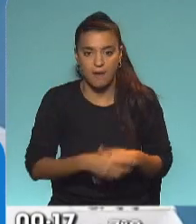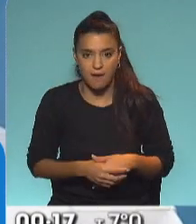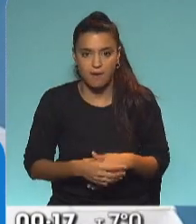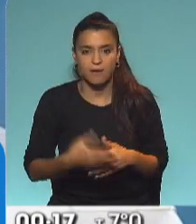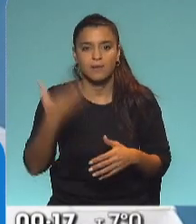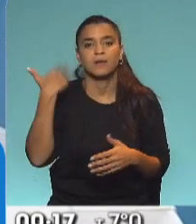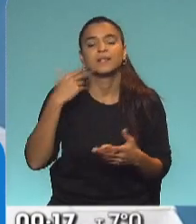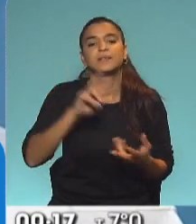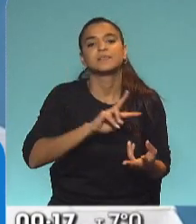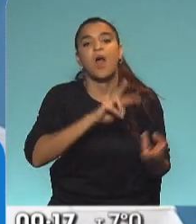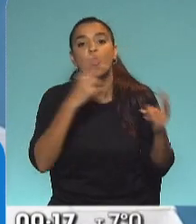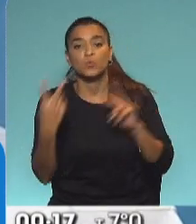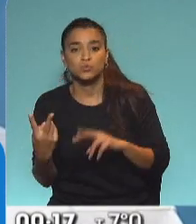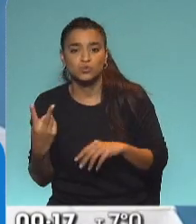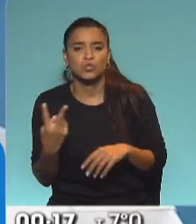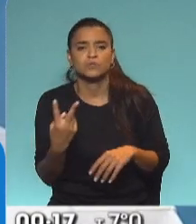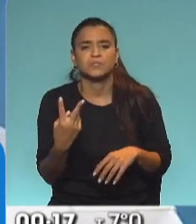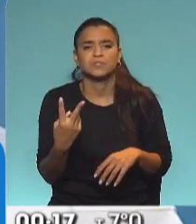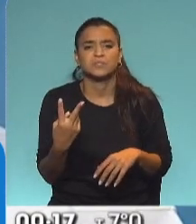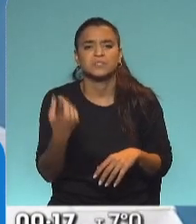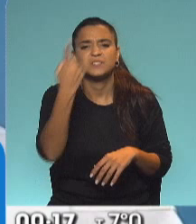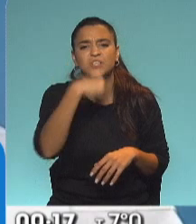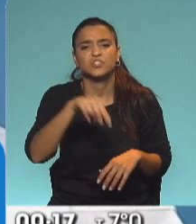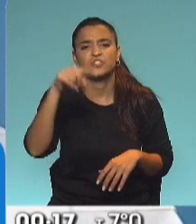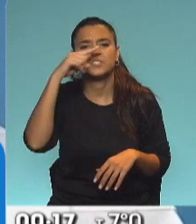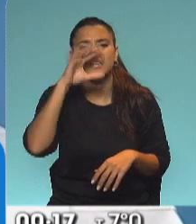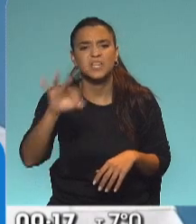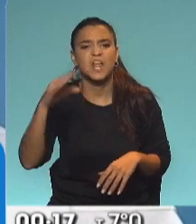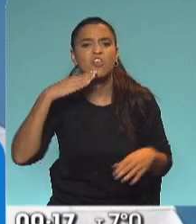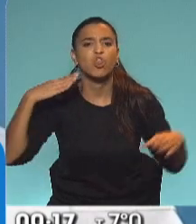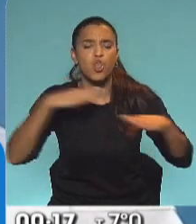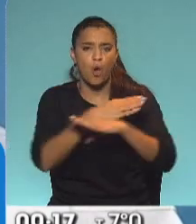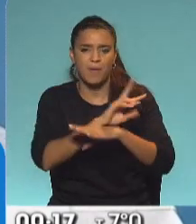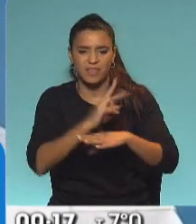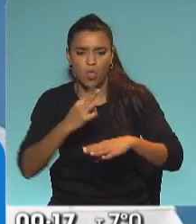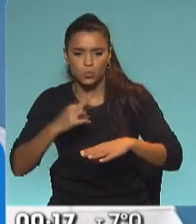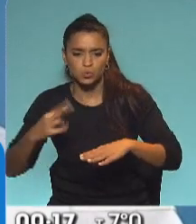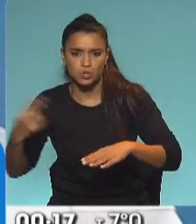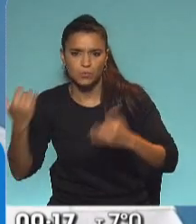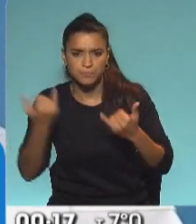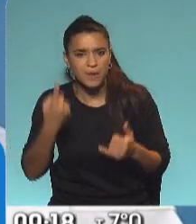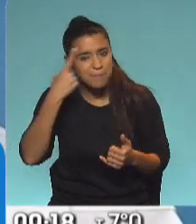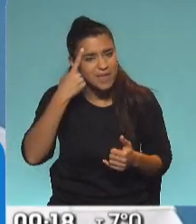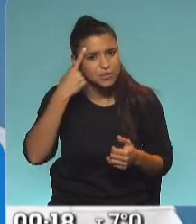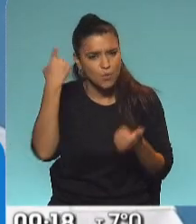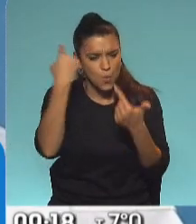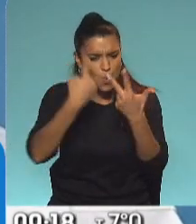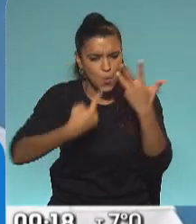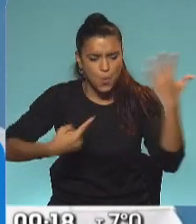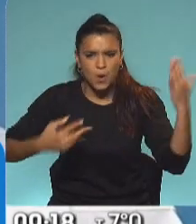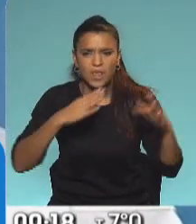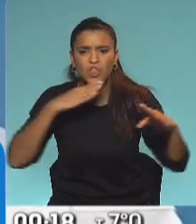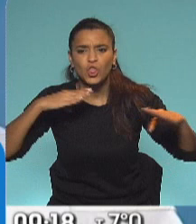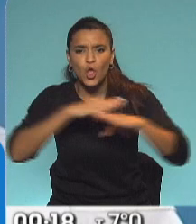fue traducido a más de 170 idiomas. O sea, cuando uno piensa en la cantidad de idiomas a lo